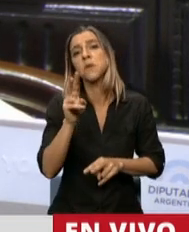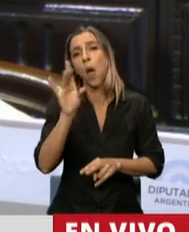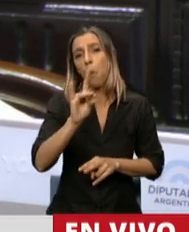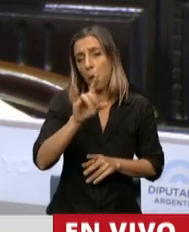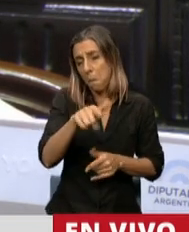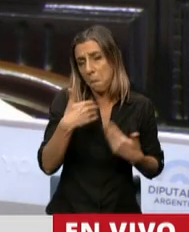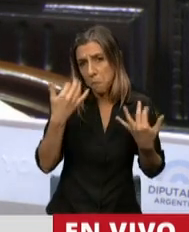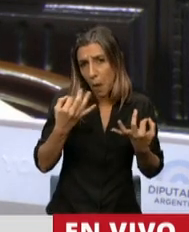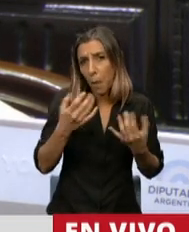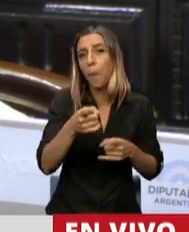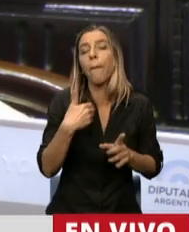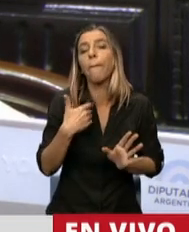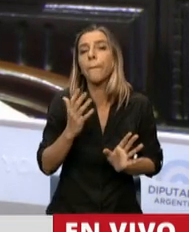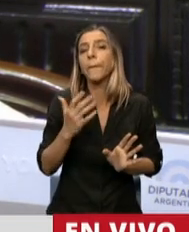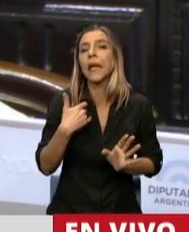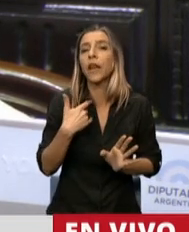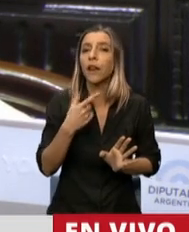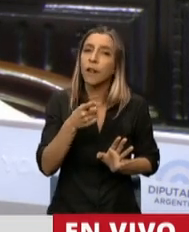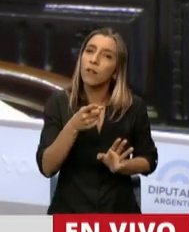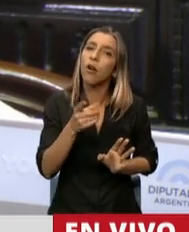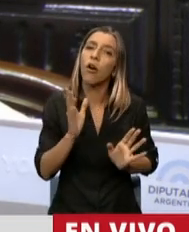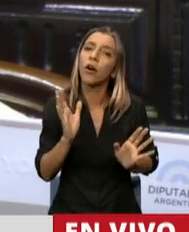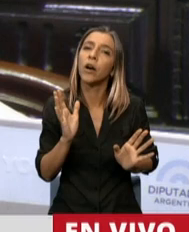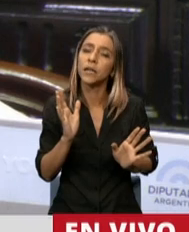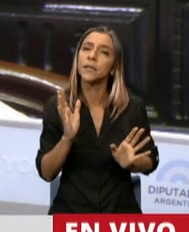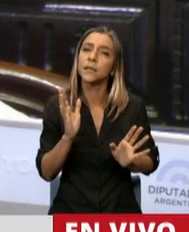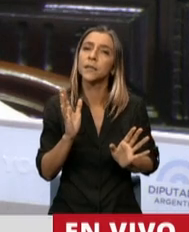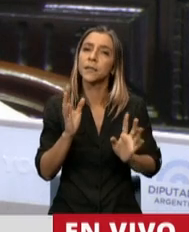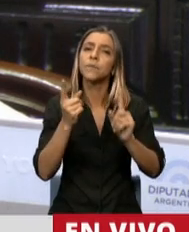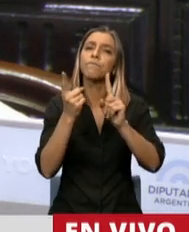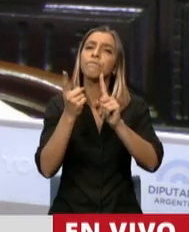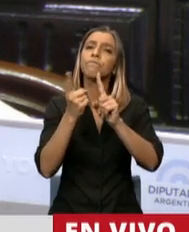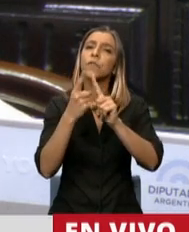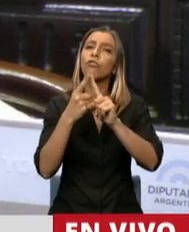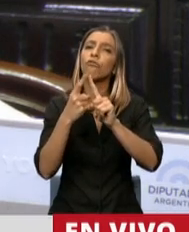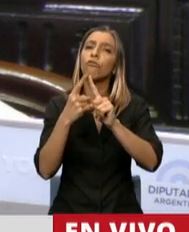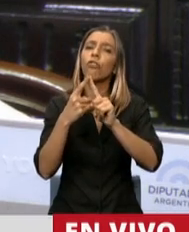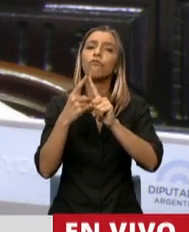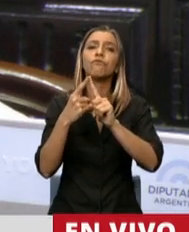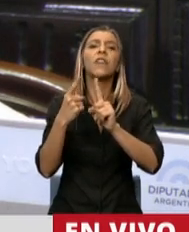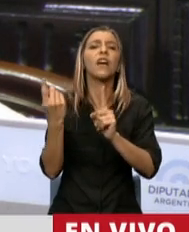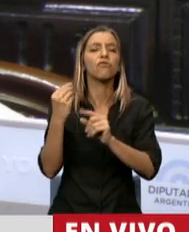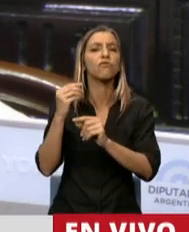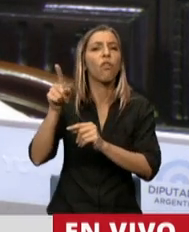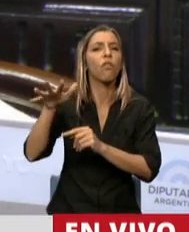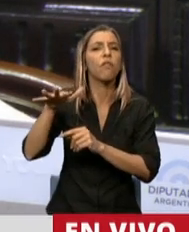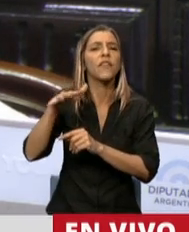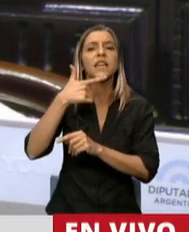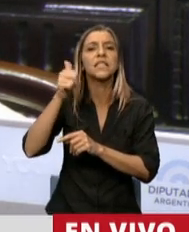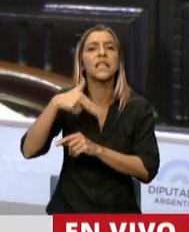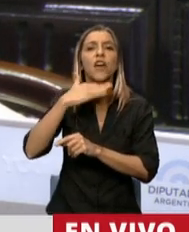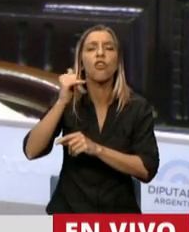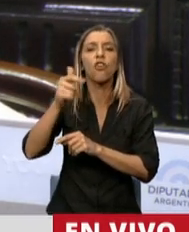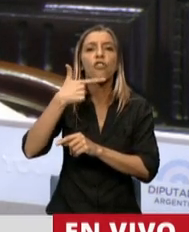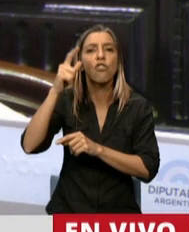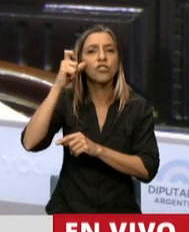los exhorto a que se contacten con el alcalde de San José de Chiquitos, en Santa Cruz